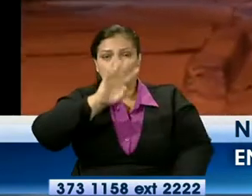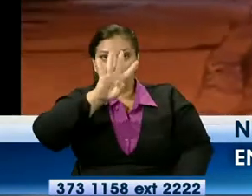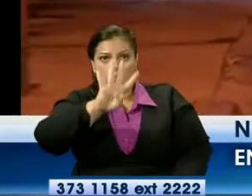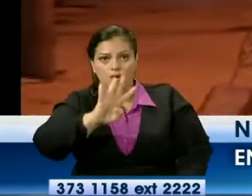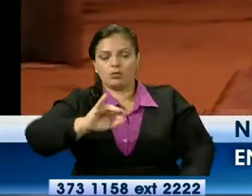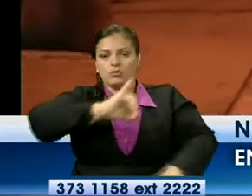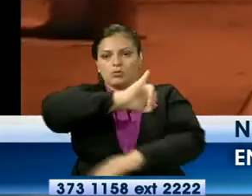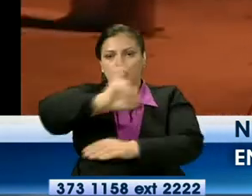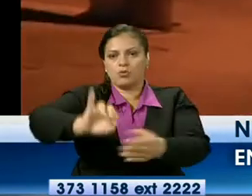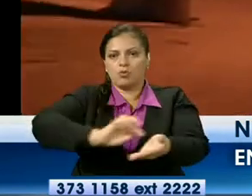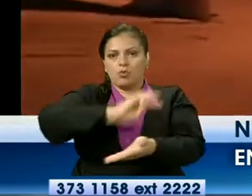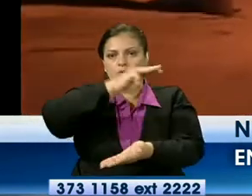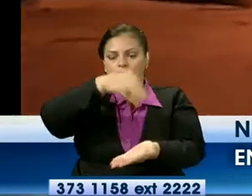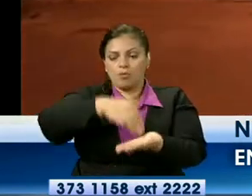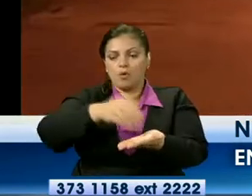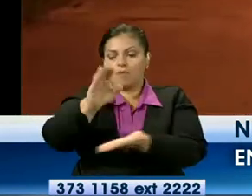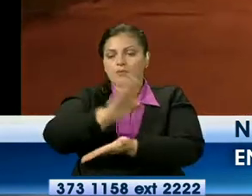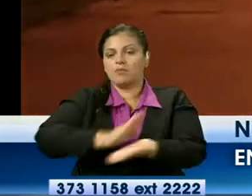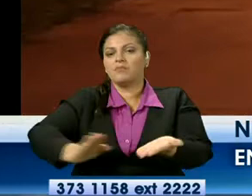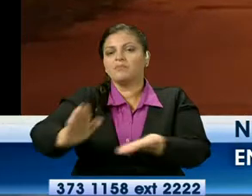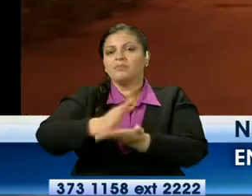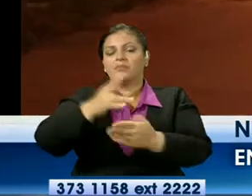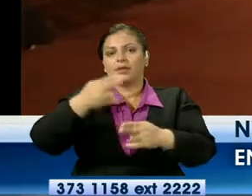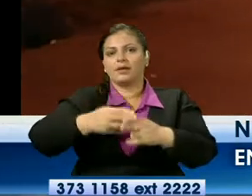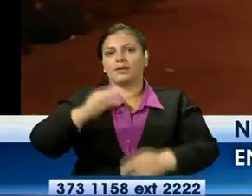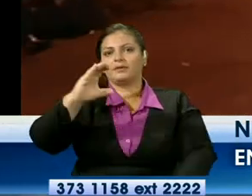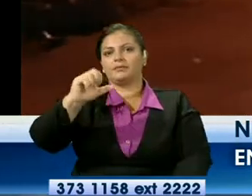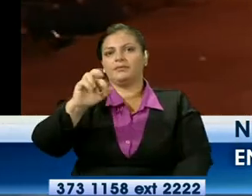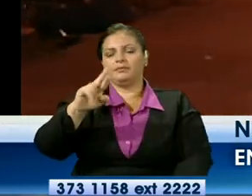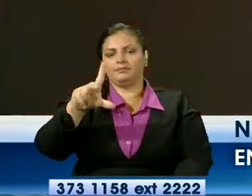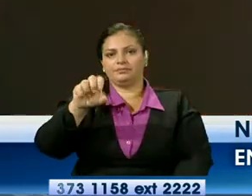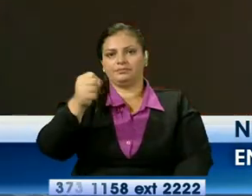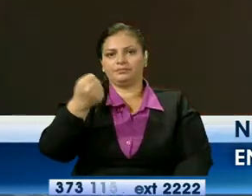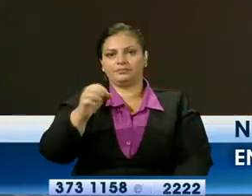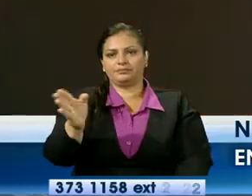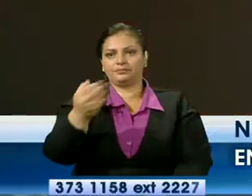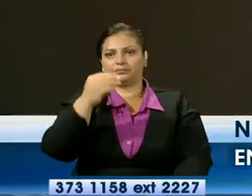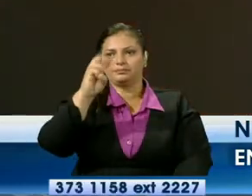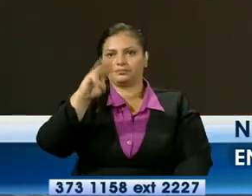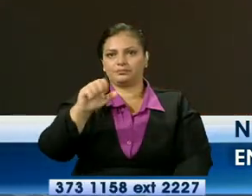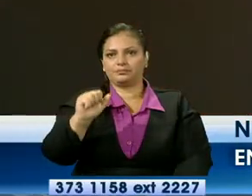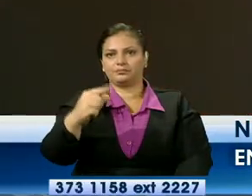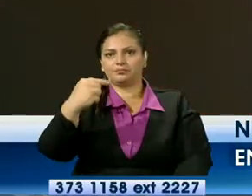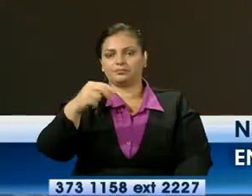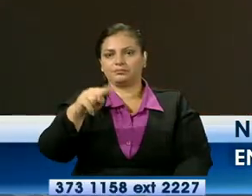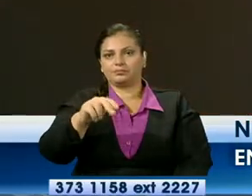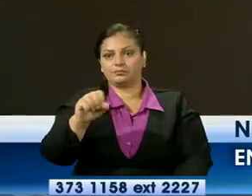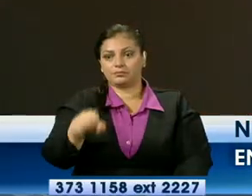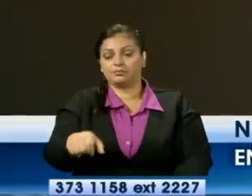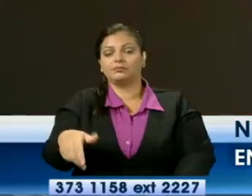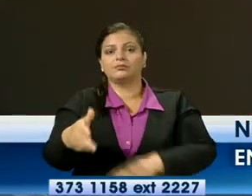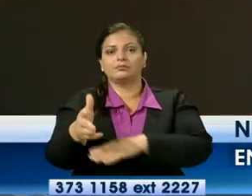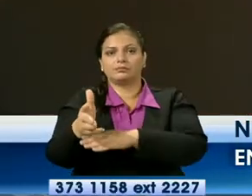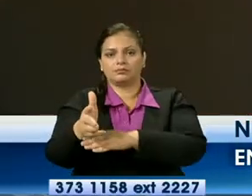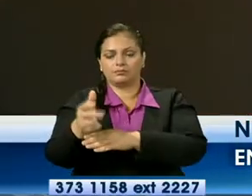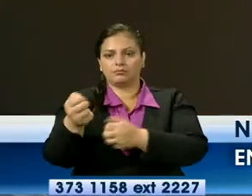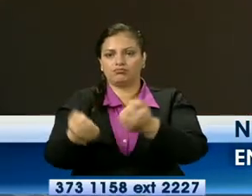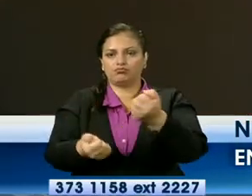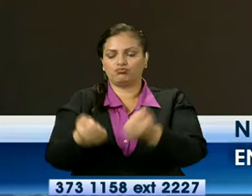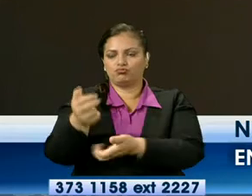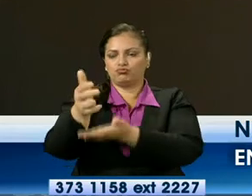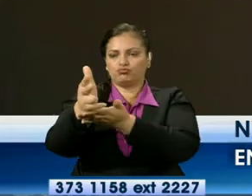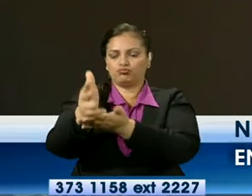el sector de la Juan Montalvo, al norte de Guayaquil. Una cámara de seguridad captó